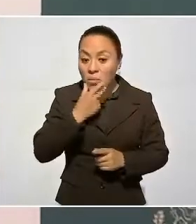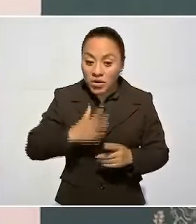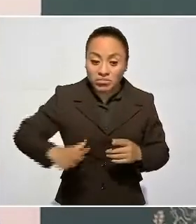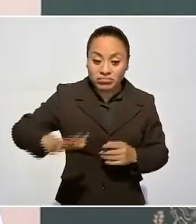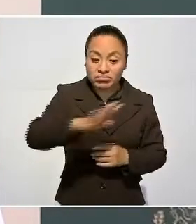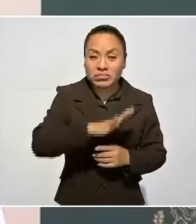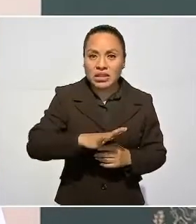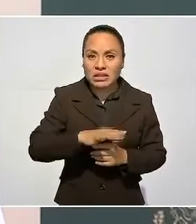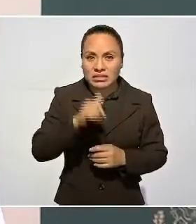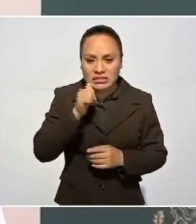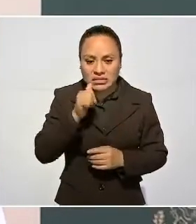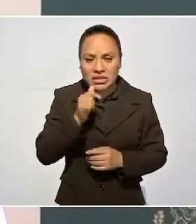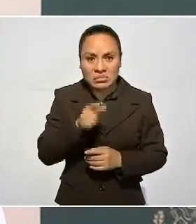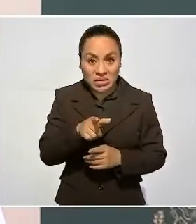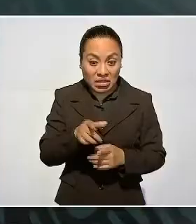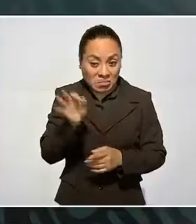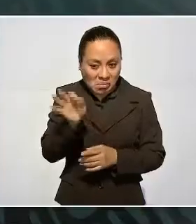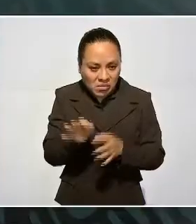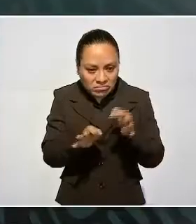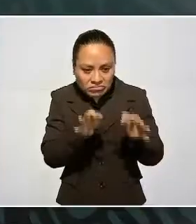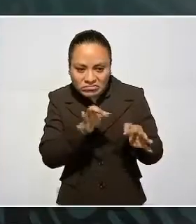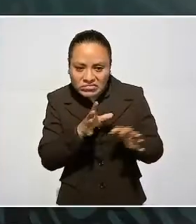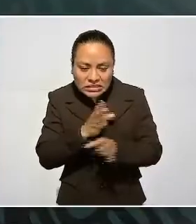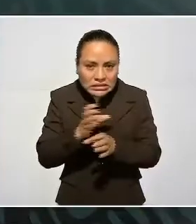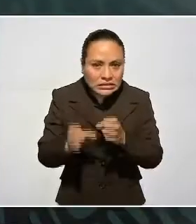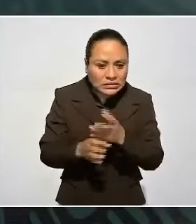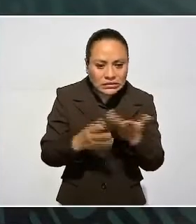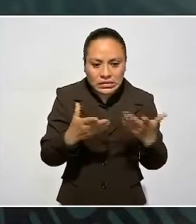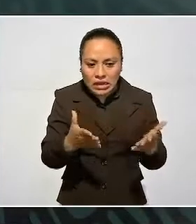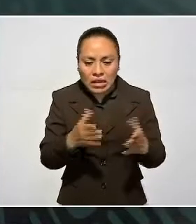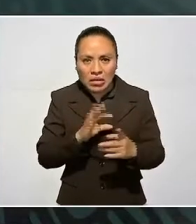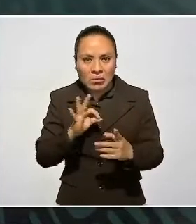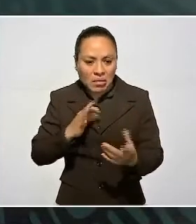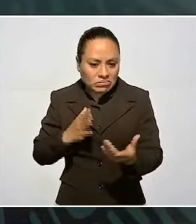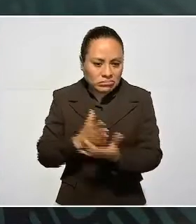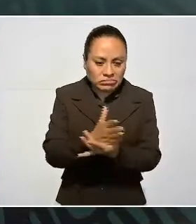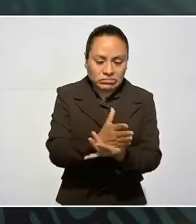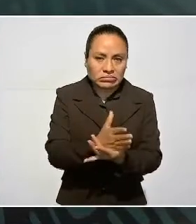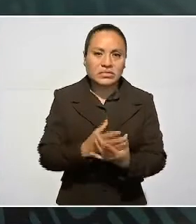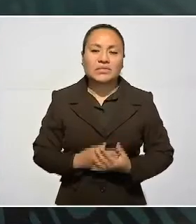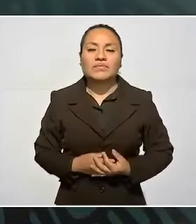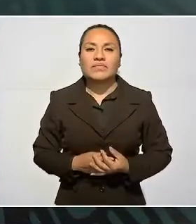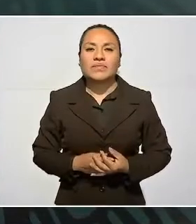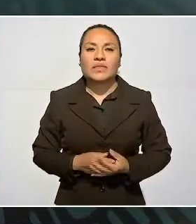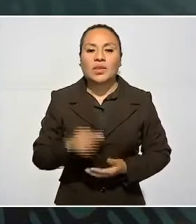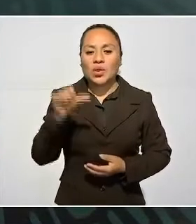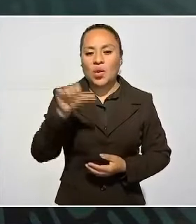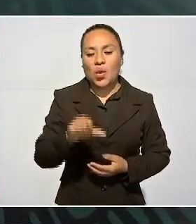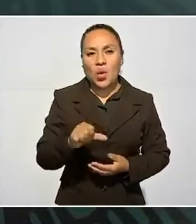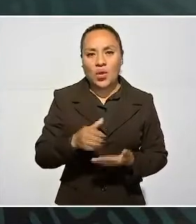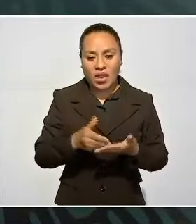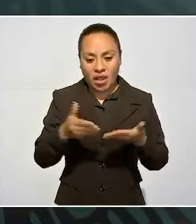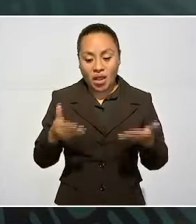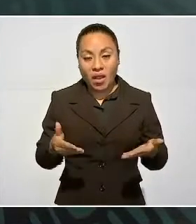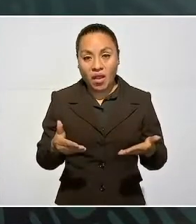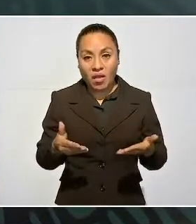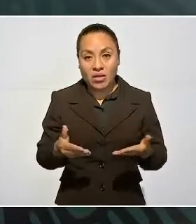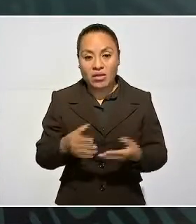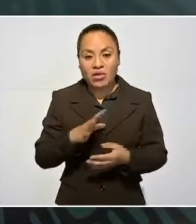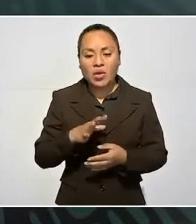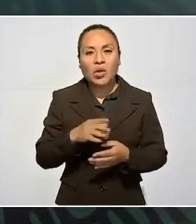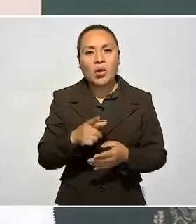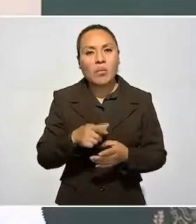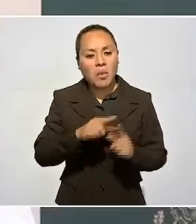todos los momentos en que éste parece intensificarse, hoy nos permite tomar el pulso